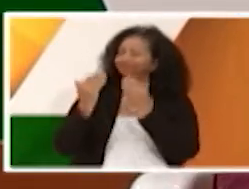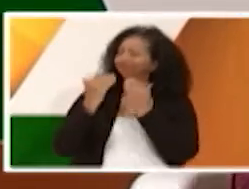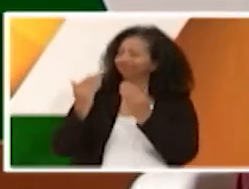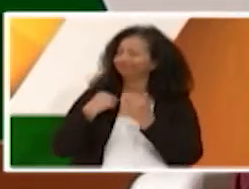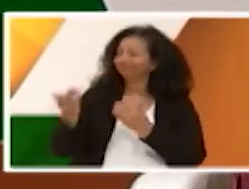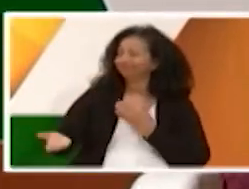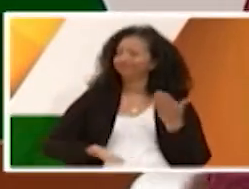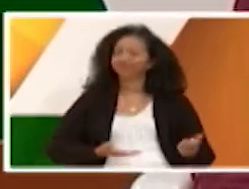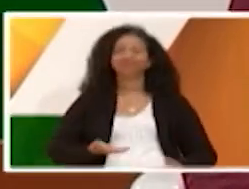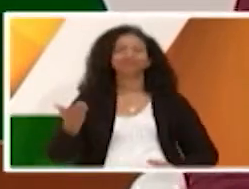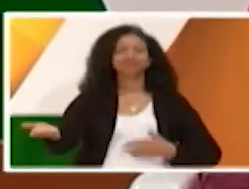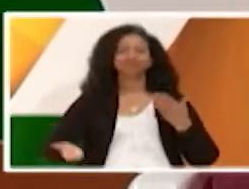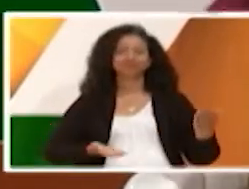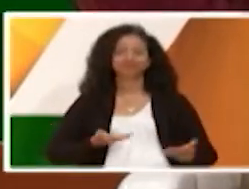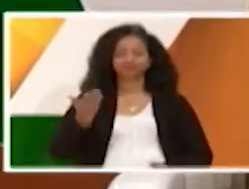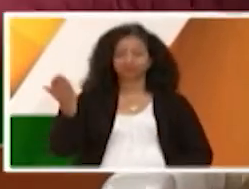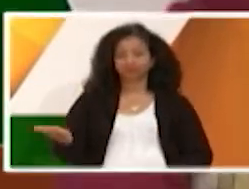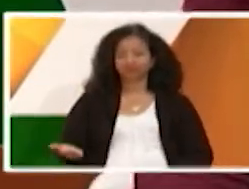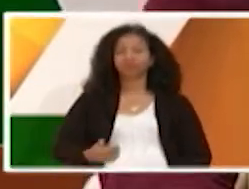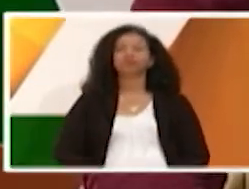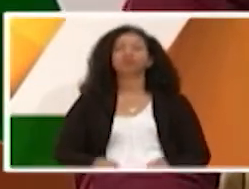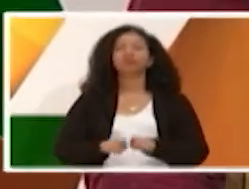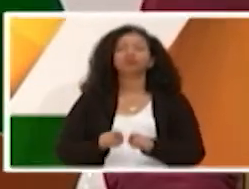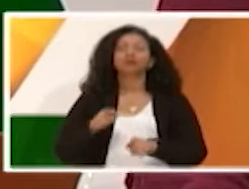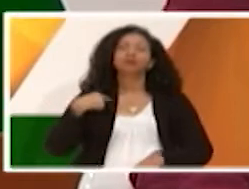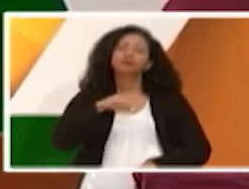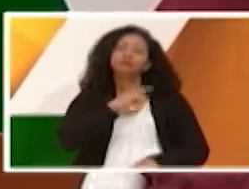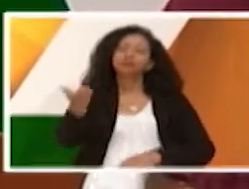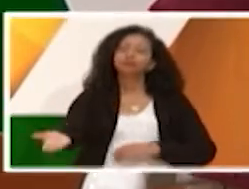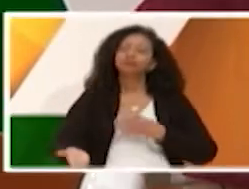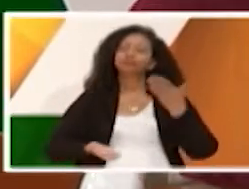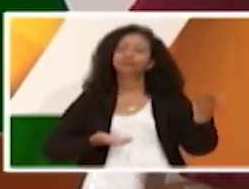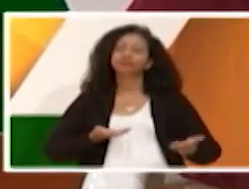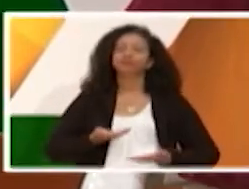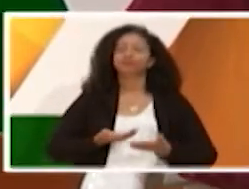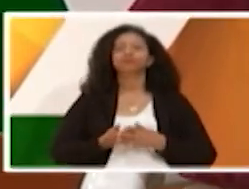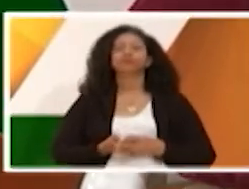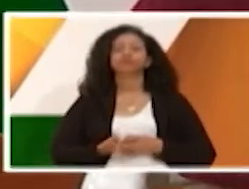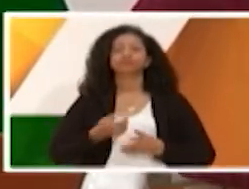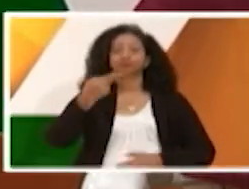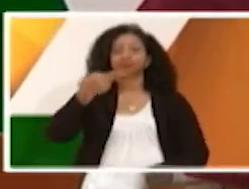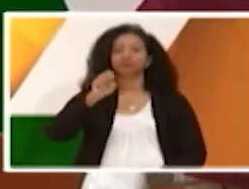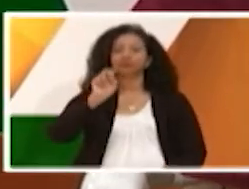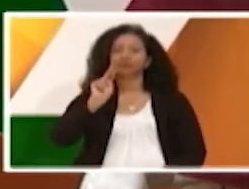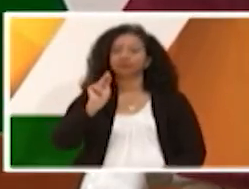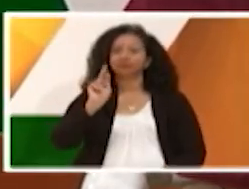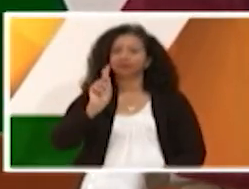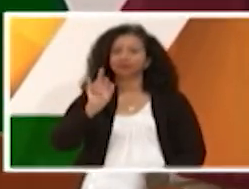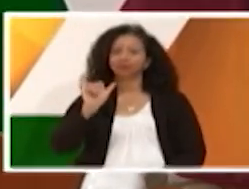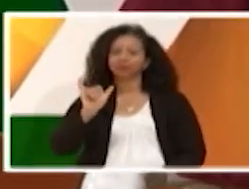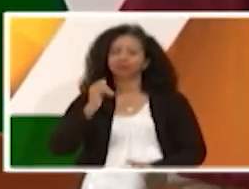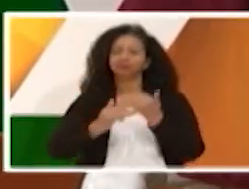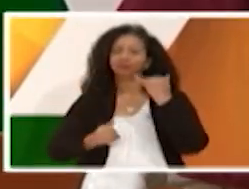oportunidad. Bienvenido aquí, Soterio. Y también le damos la bienvenida a Henry Corporán, que ha estado